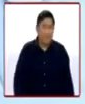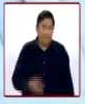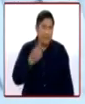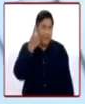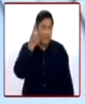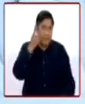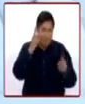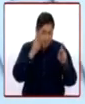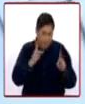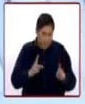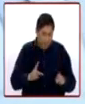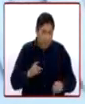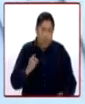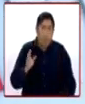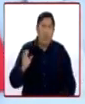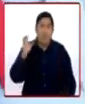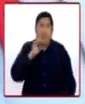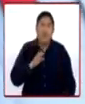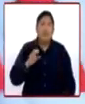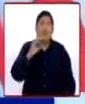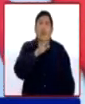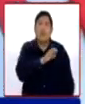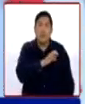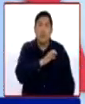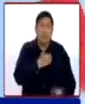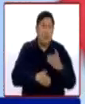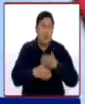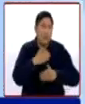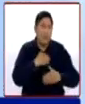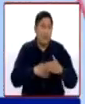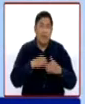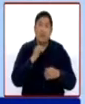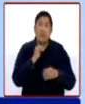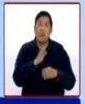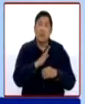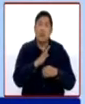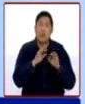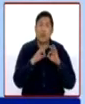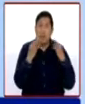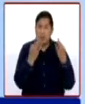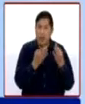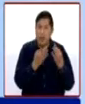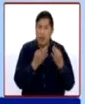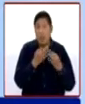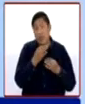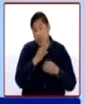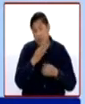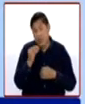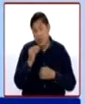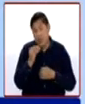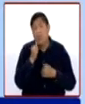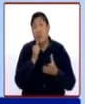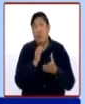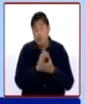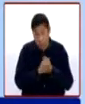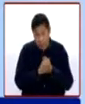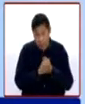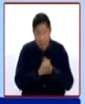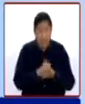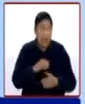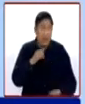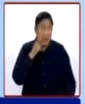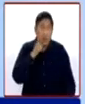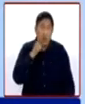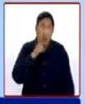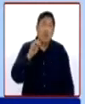Hay una persona que está buscando desesperadamente a quien es su compañera de vida, doña Marcela. ¿Dónde está? ¿Por qué desapareció?